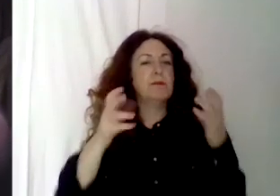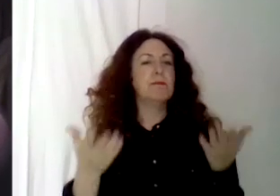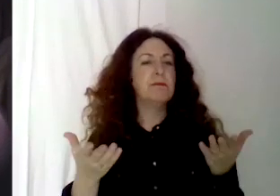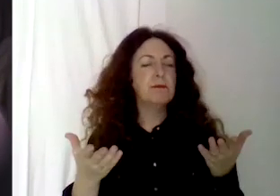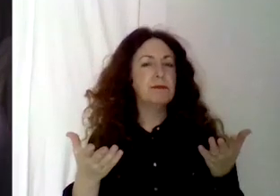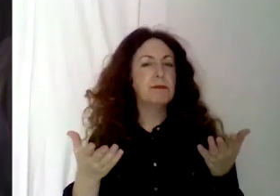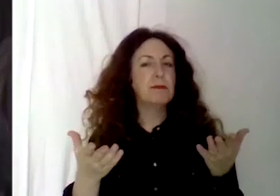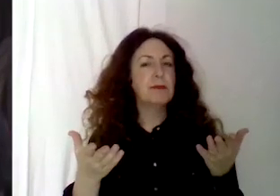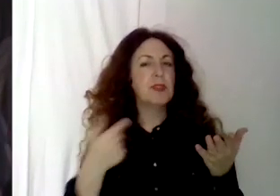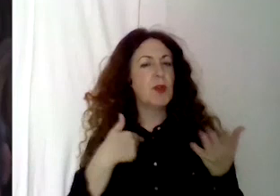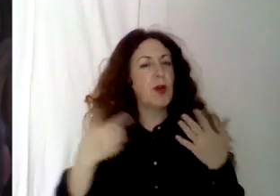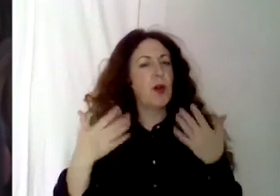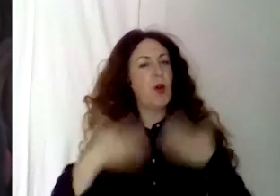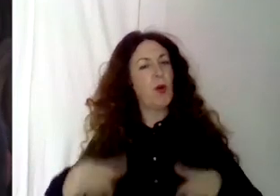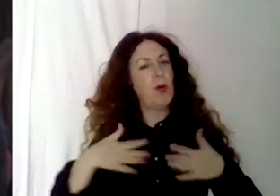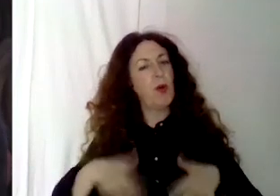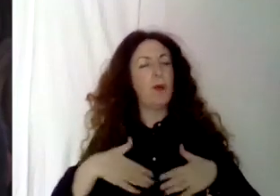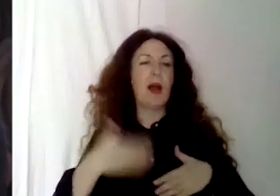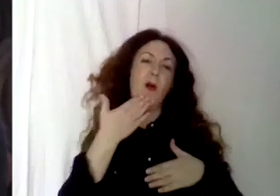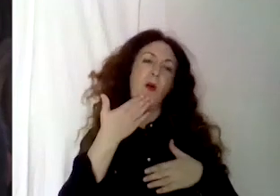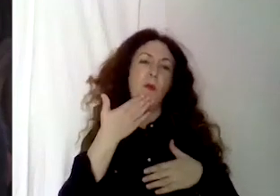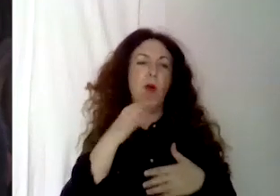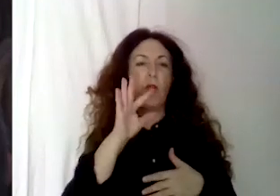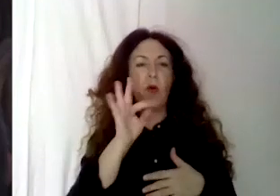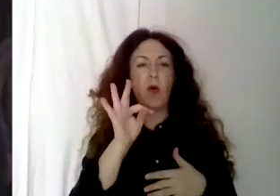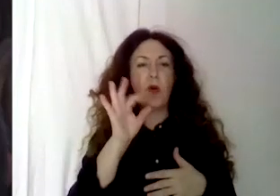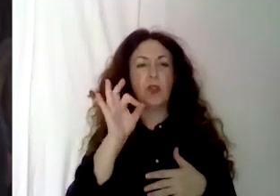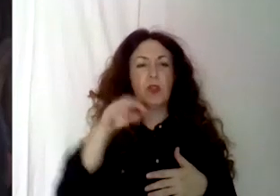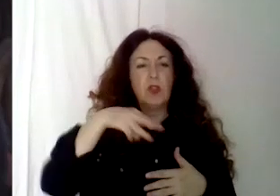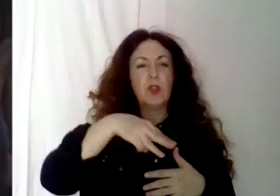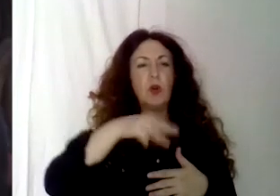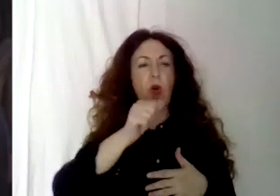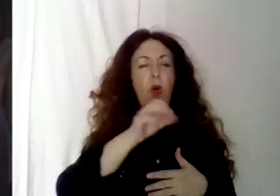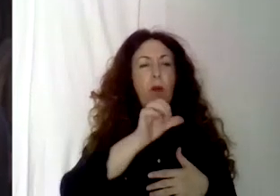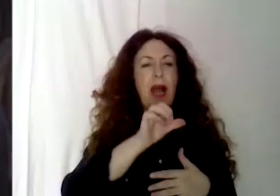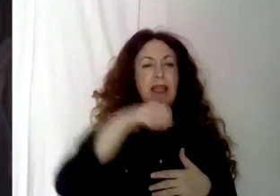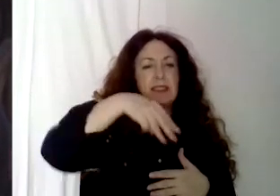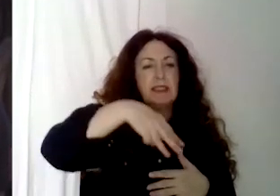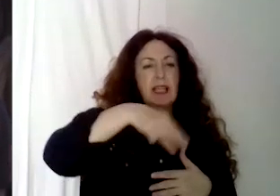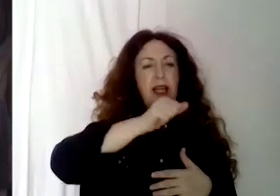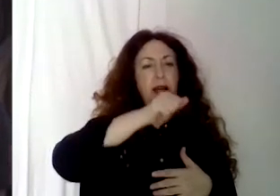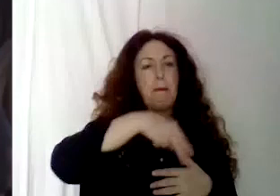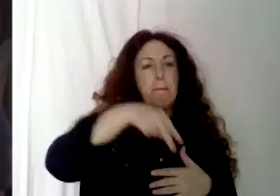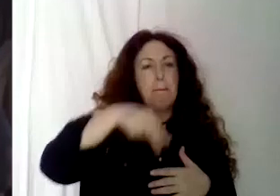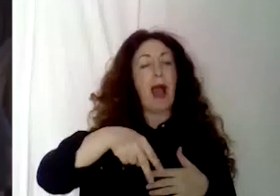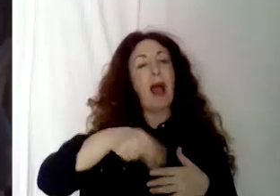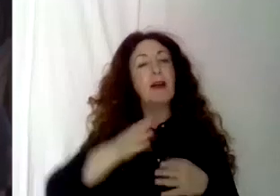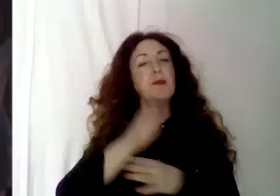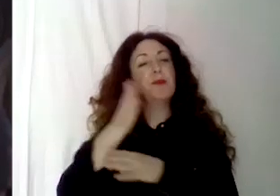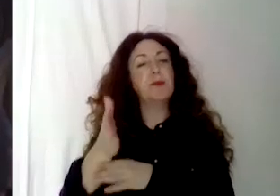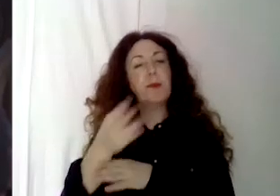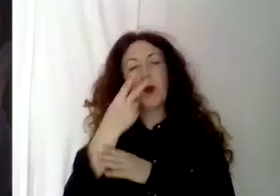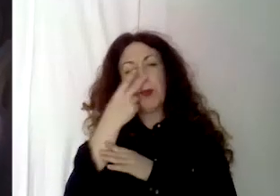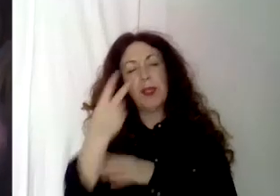vestirse de Thomas Mann el día que fue a visitar a Freud y le dijo: podemos trabajar la mente del